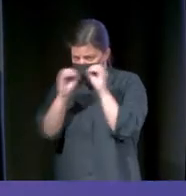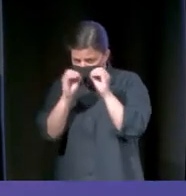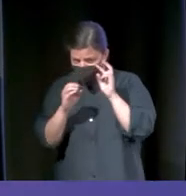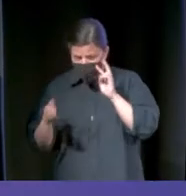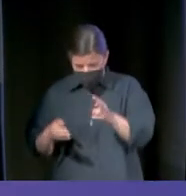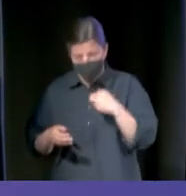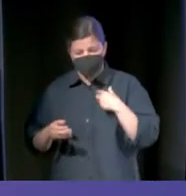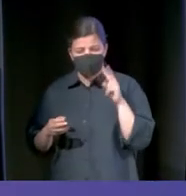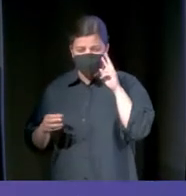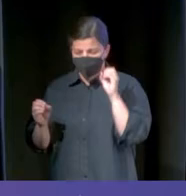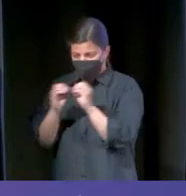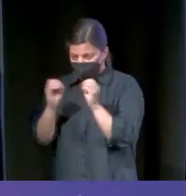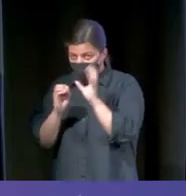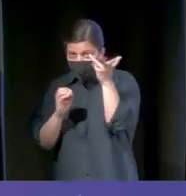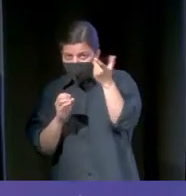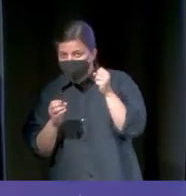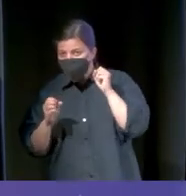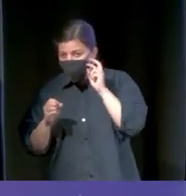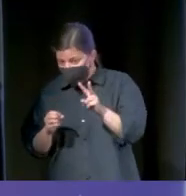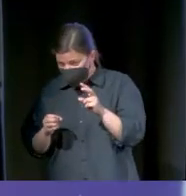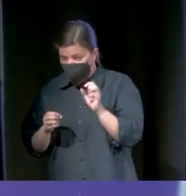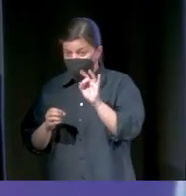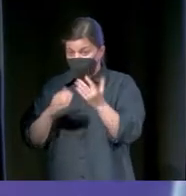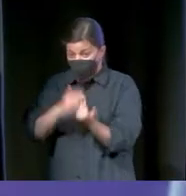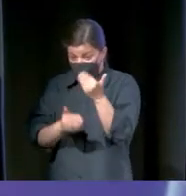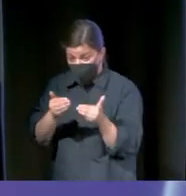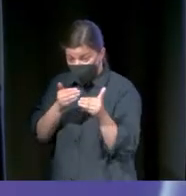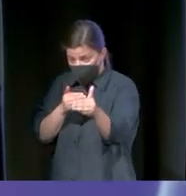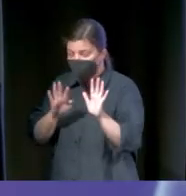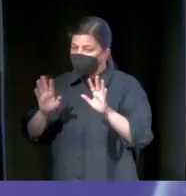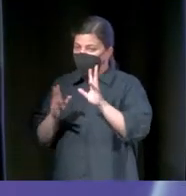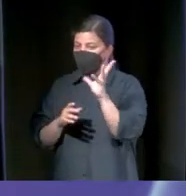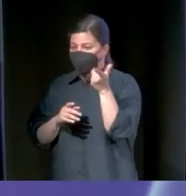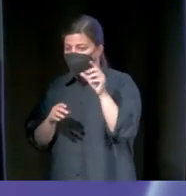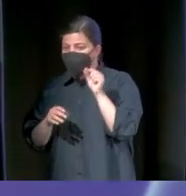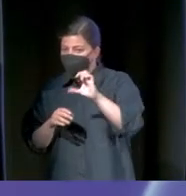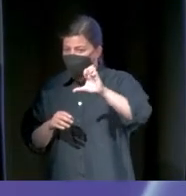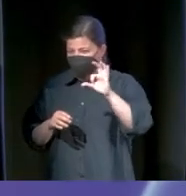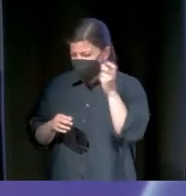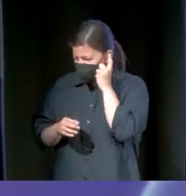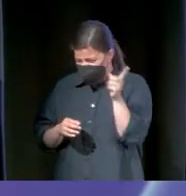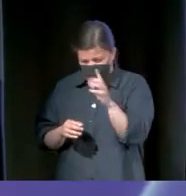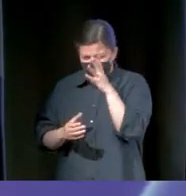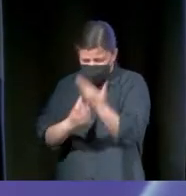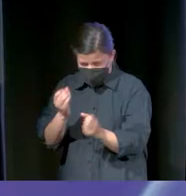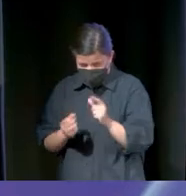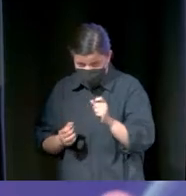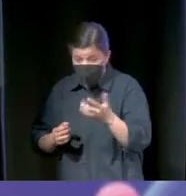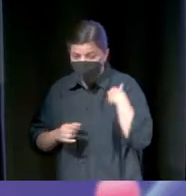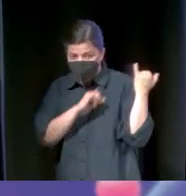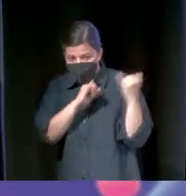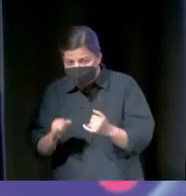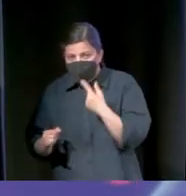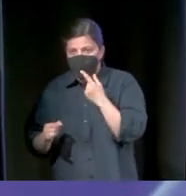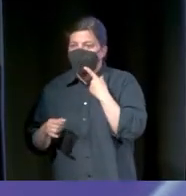es una persona que le gusta mucho mirar la previsión del tiempo en 14 días pero en el tiempo punto es no es lo del móvil que eso a veces falla y cuando he llegado aquí he